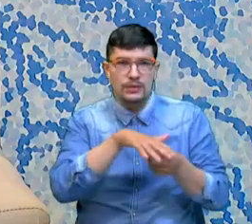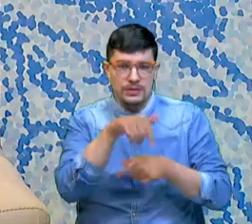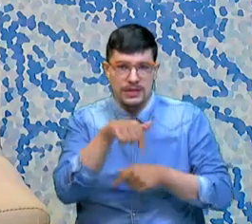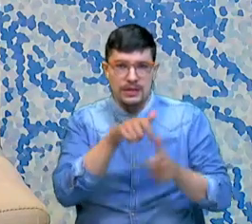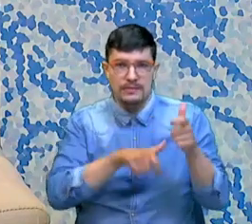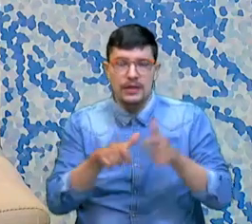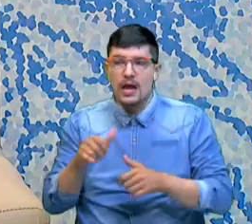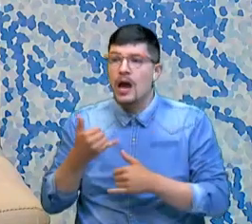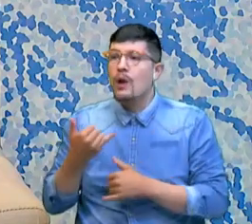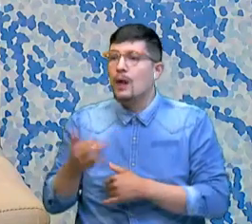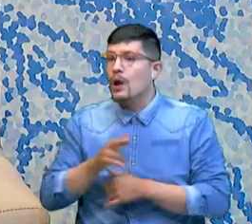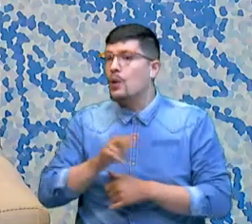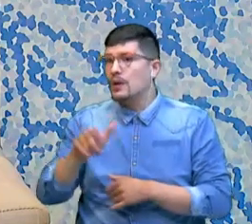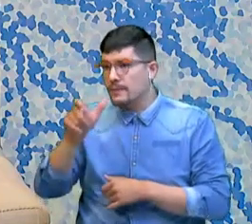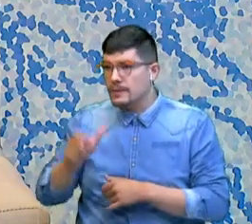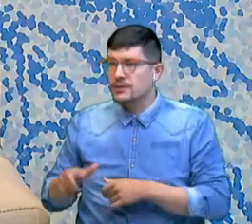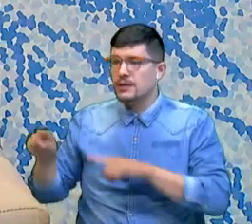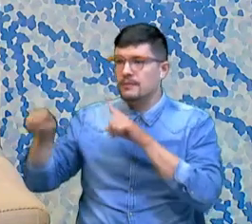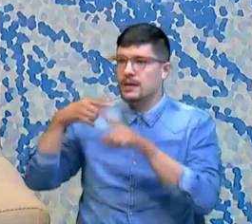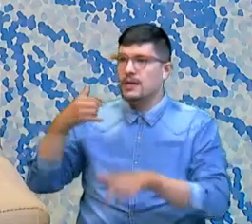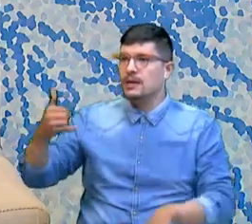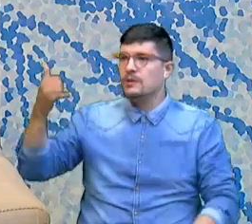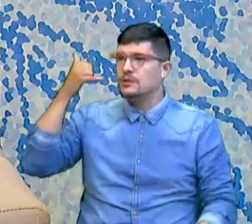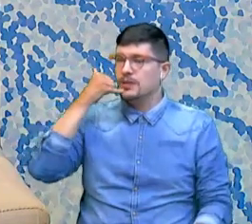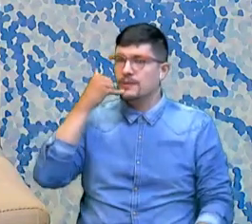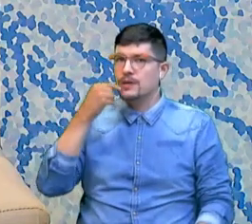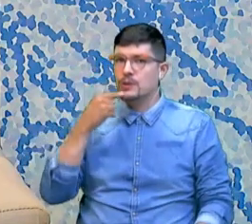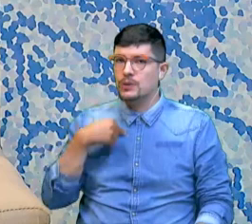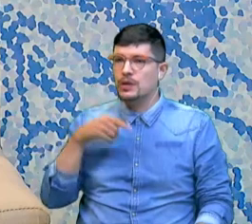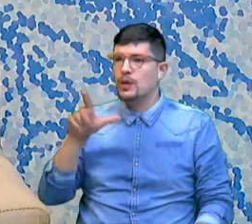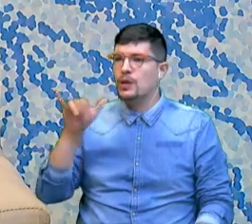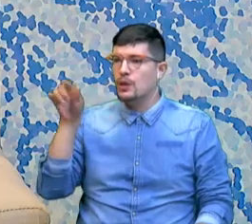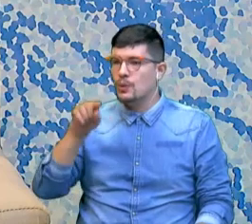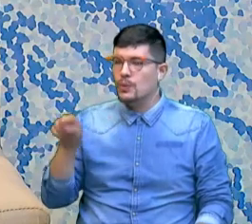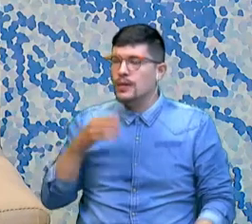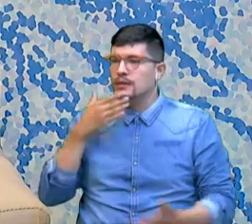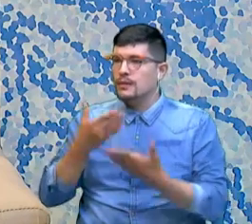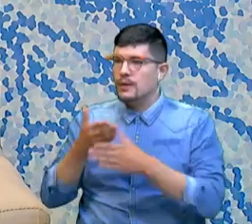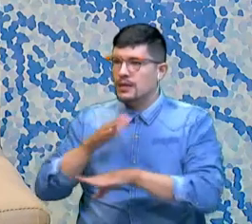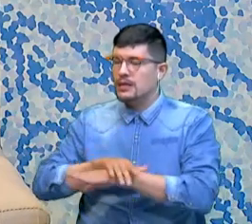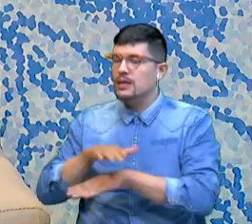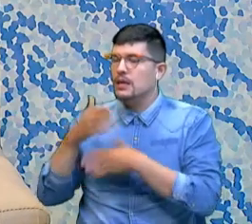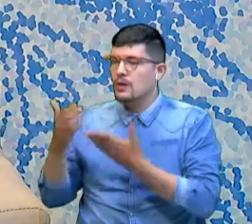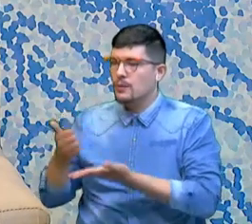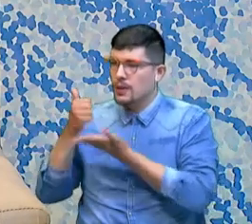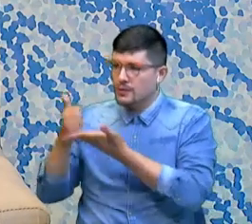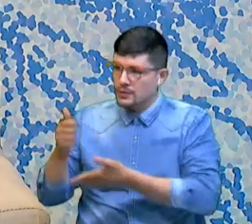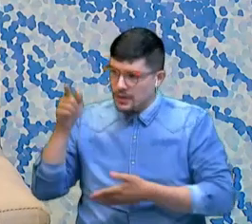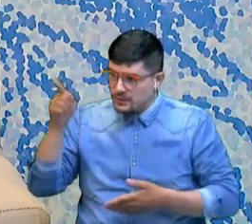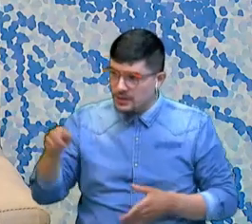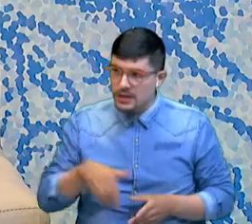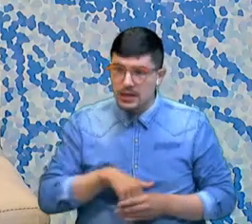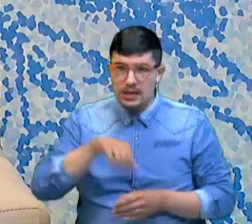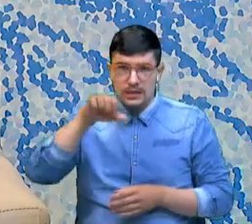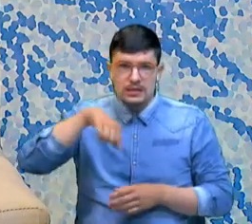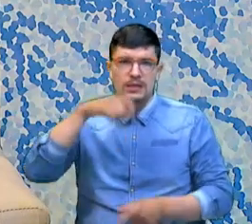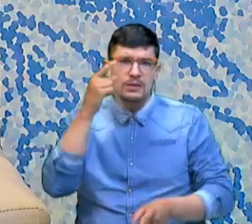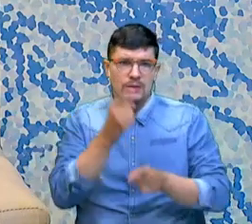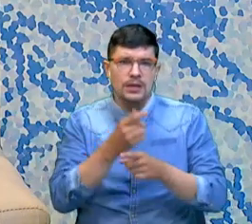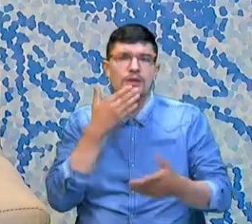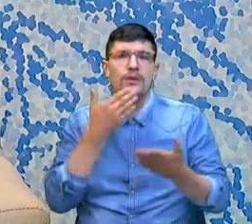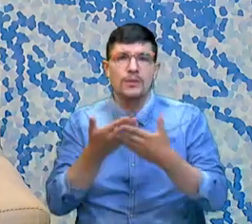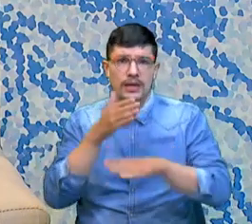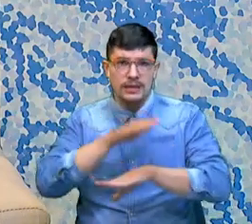televidentes. Tenemos otro televidente en línea, don Luis. Don Luis, buenas tardes. ¿En qué le podemos ayudar? Buenas